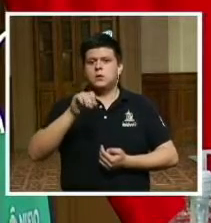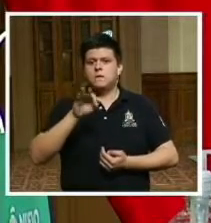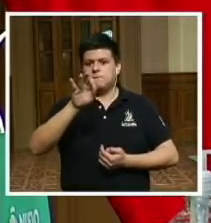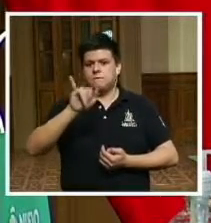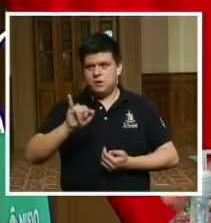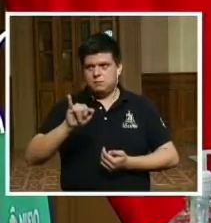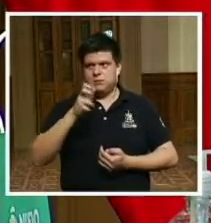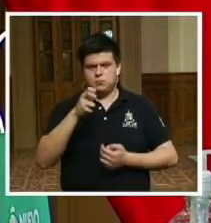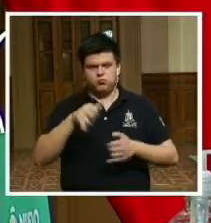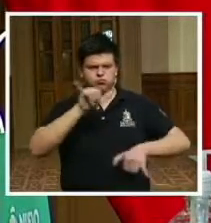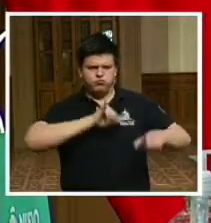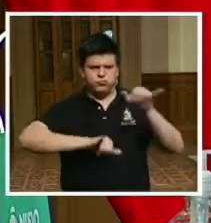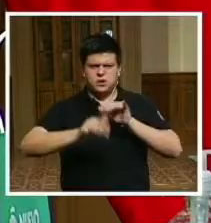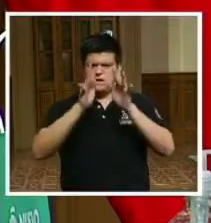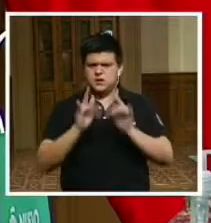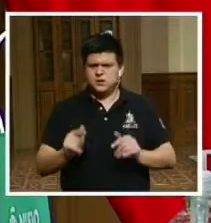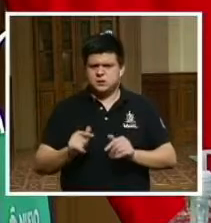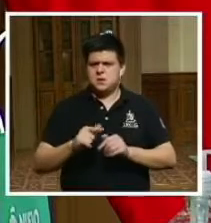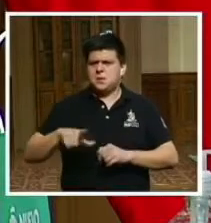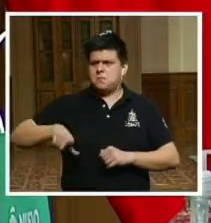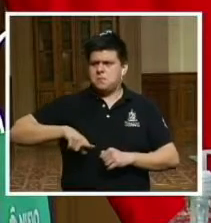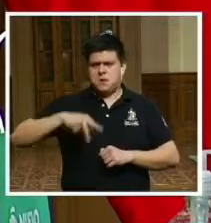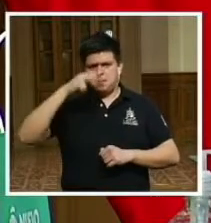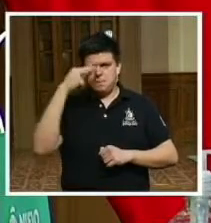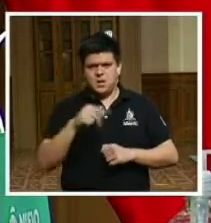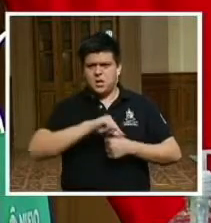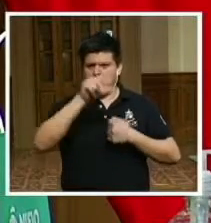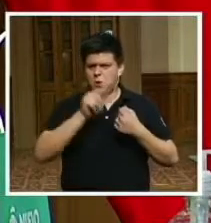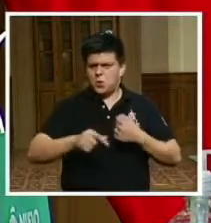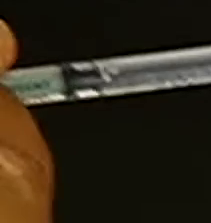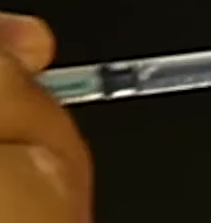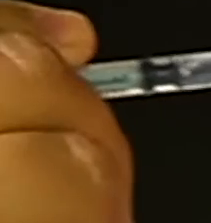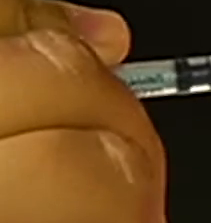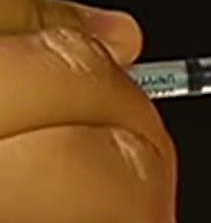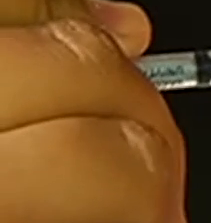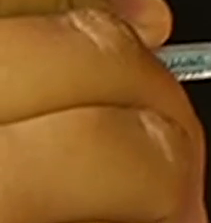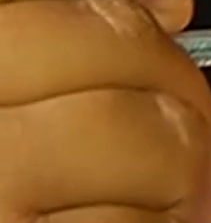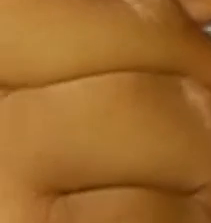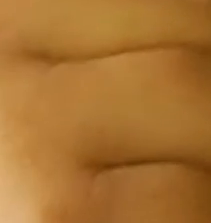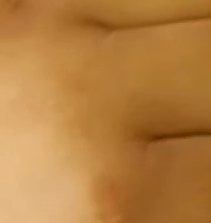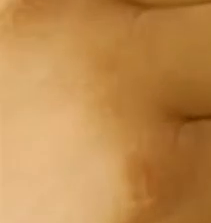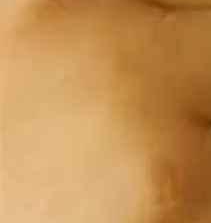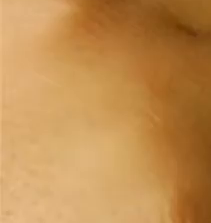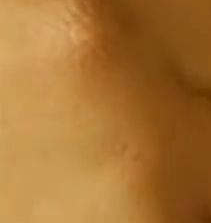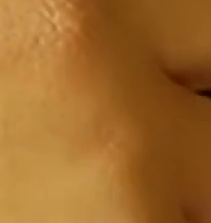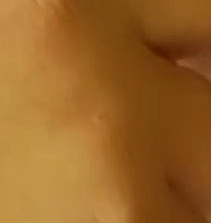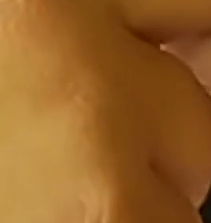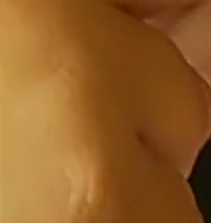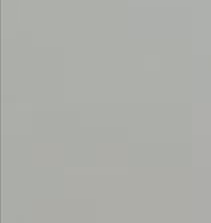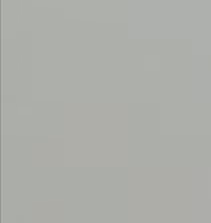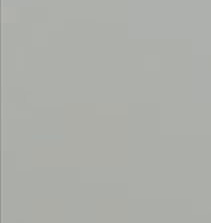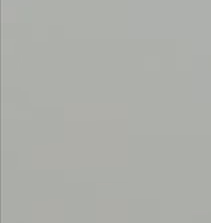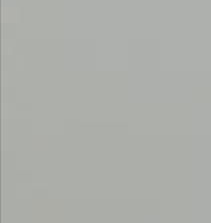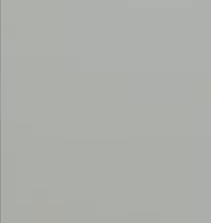francés. El gobierno de México la compra, la distribuyen los gobiernos estatales. El funcionario señaló que la COFEPRIS también emitió